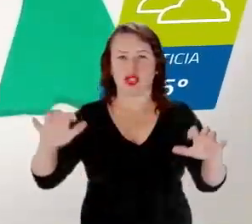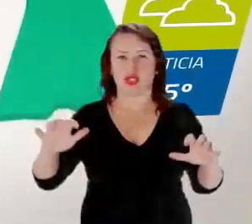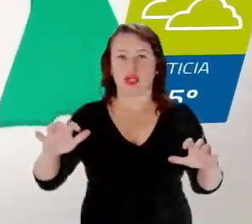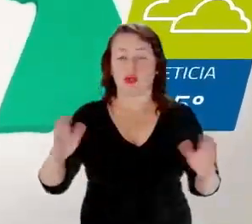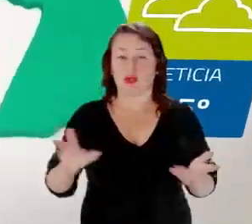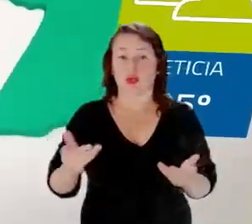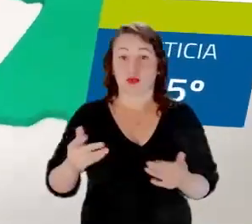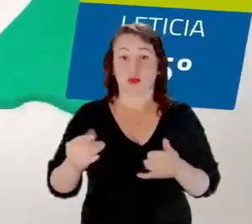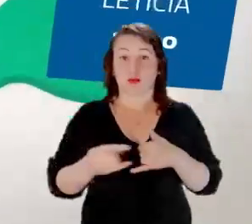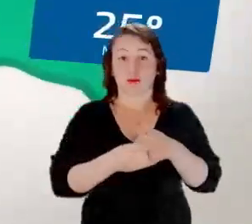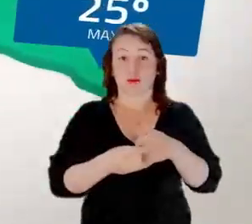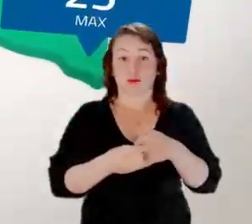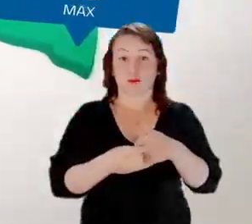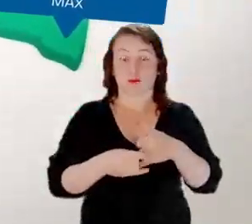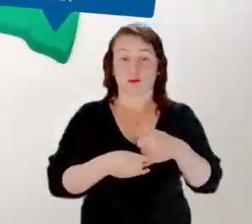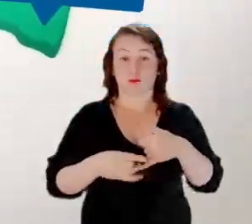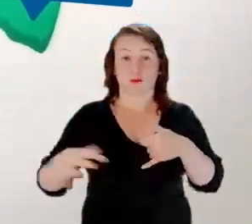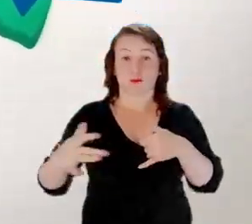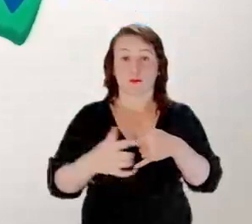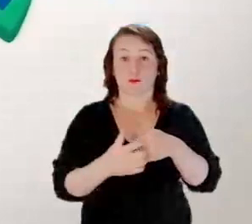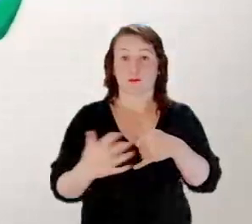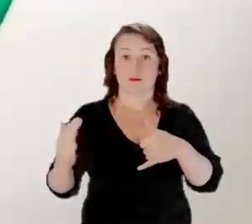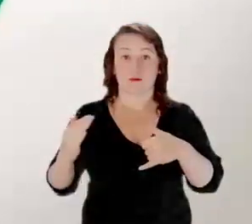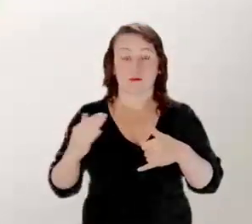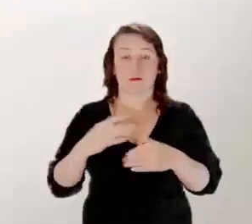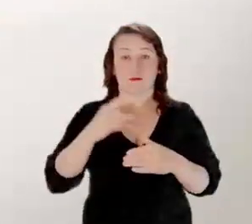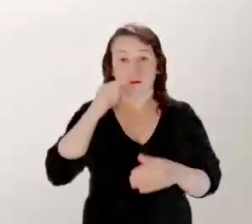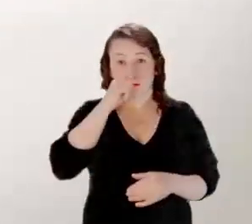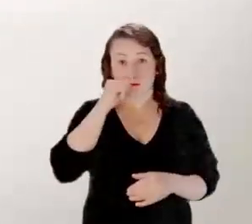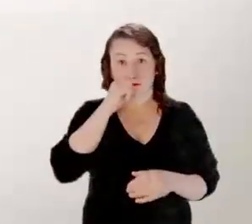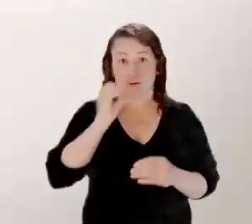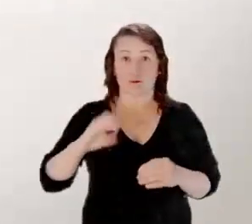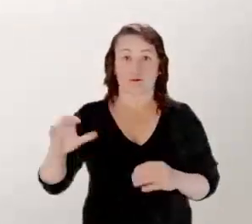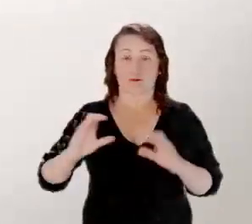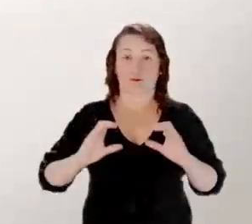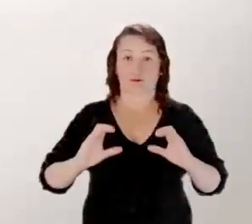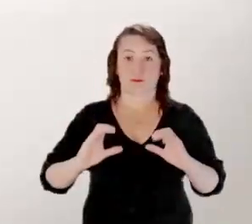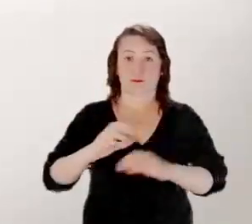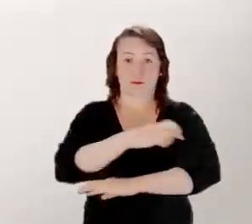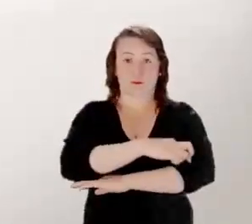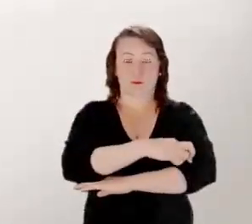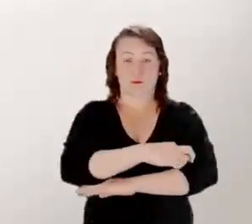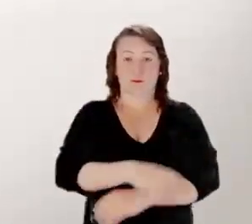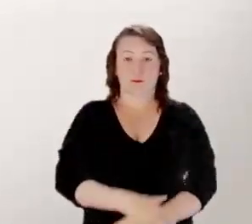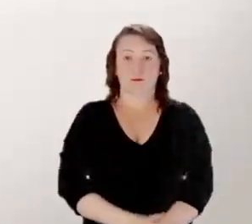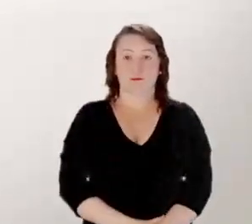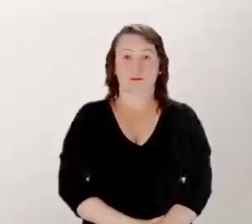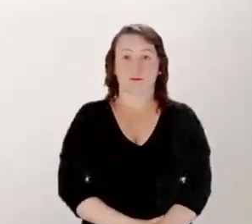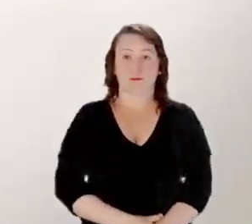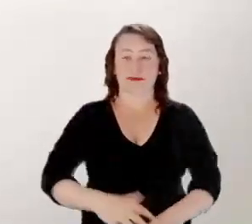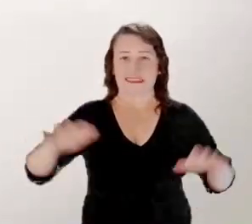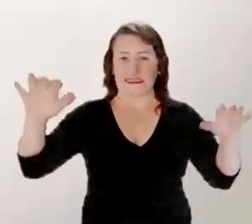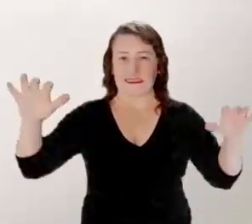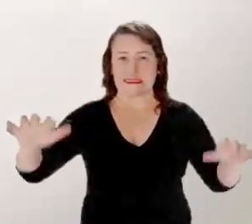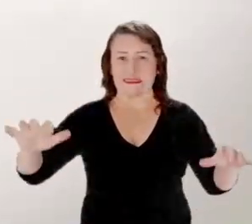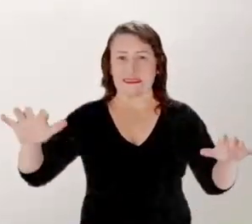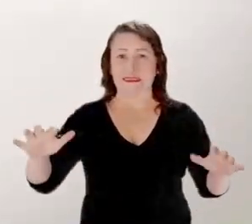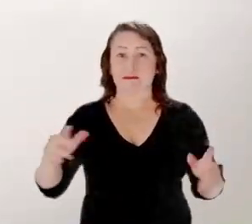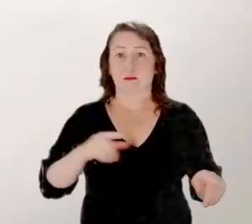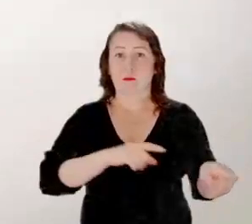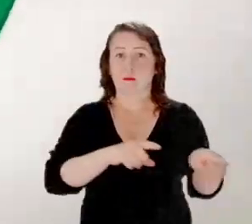posibles lluvias en Guaviare, Guainía, Amazonas y occidente de Caquetá y Putumayo.